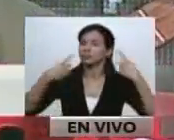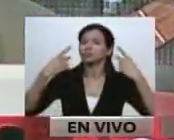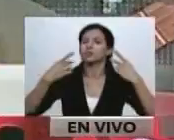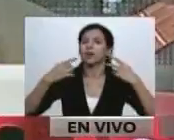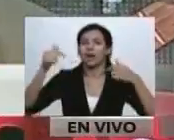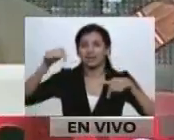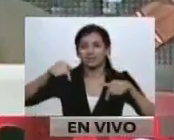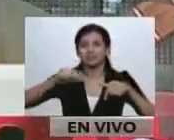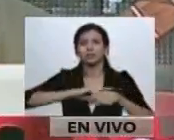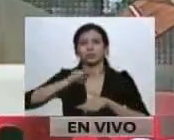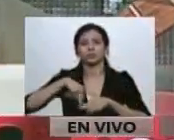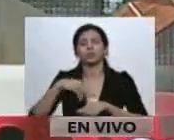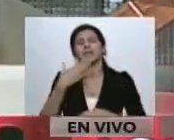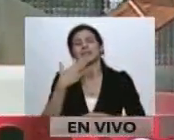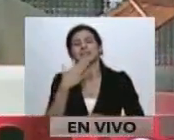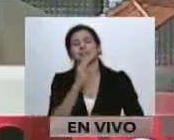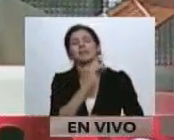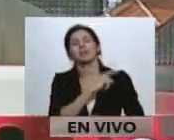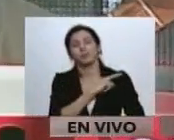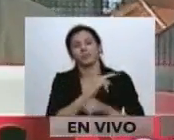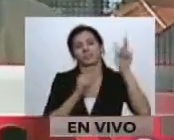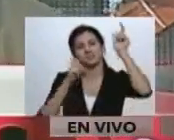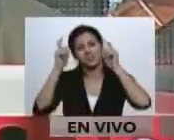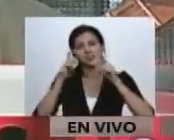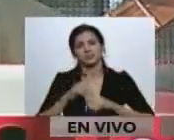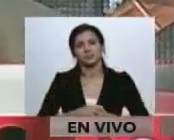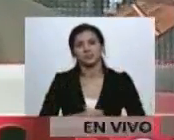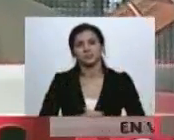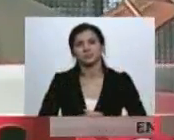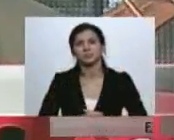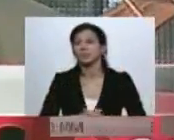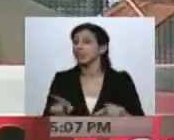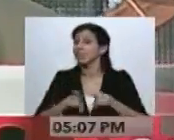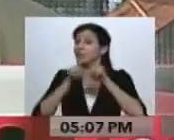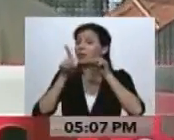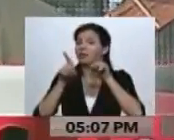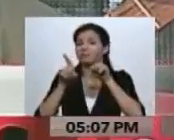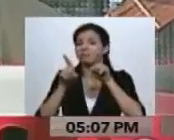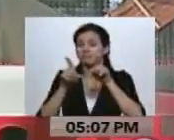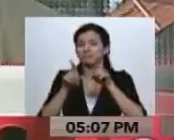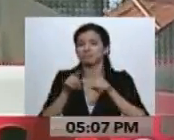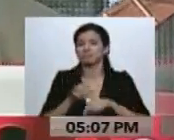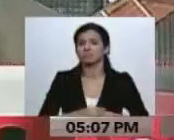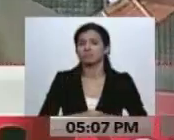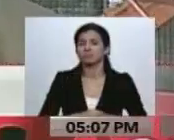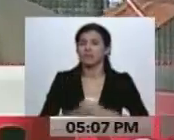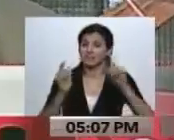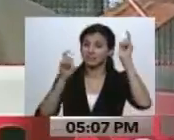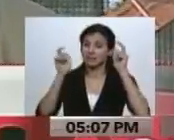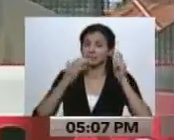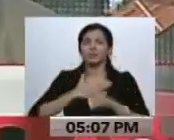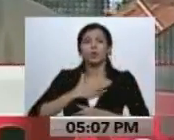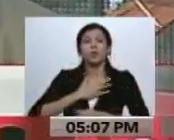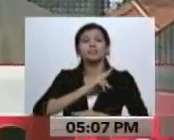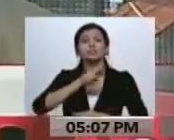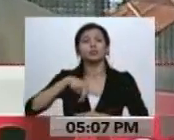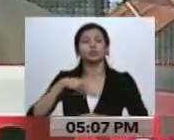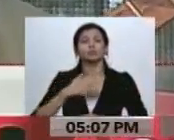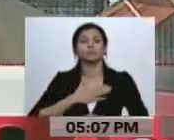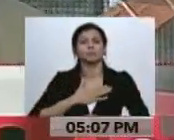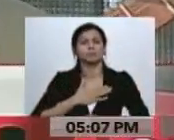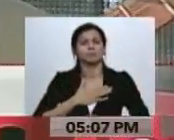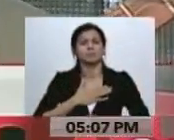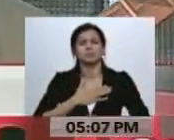nosotros gracias al comandante Chávez. Y asimismo, para el Chávez nuestro, ese